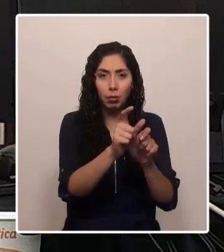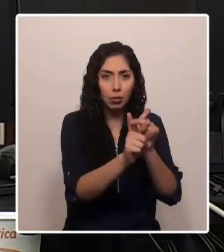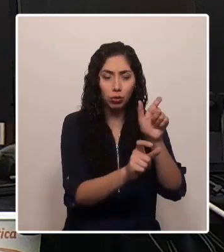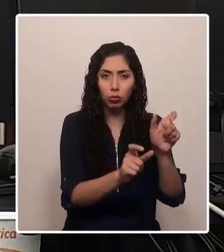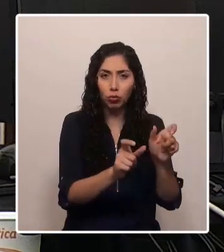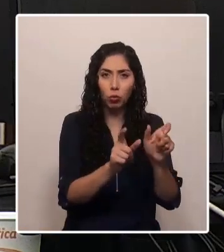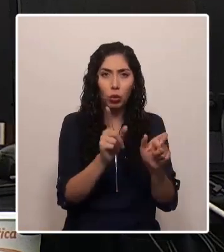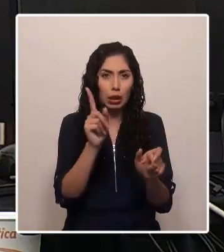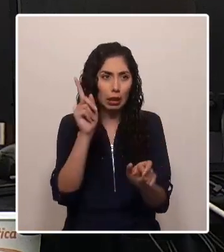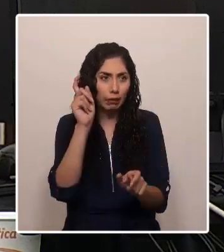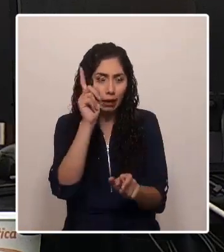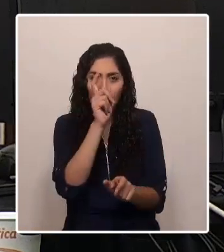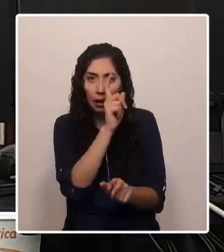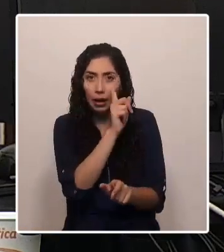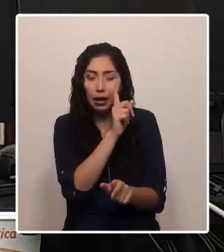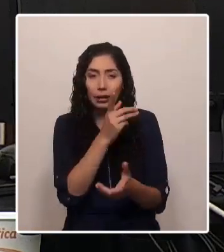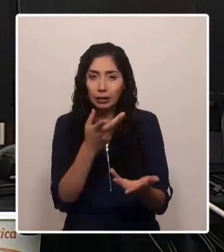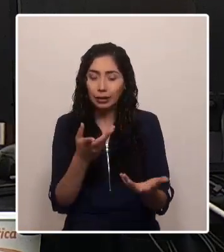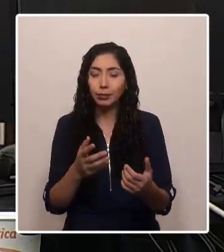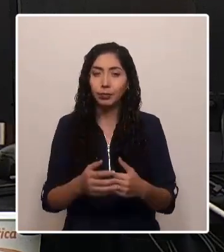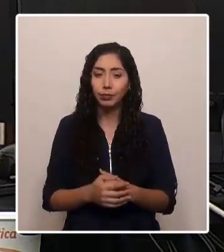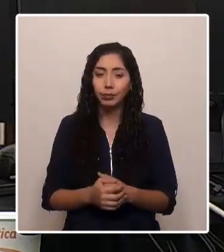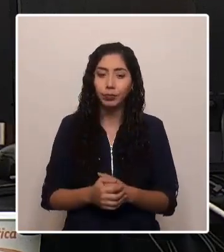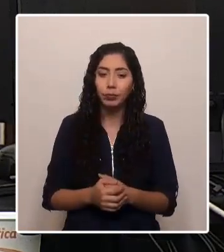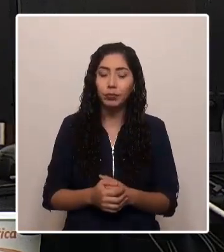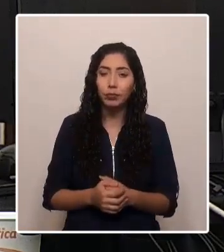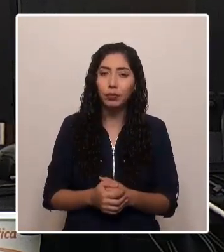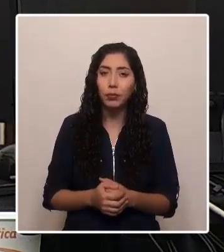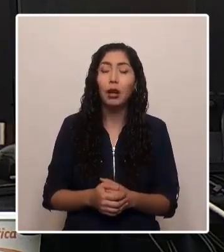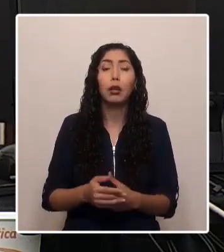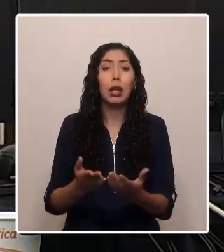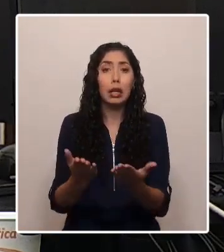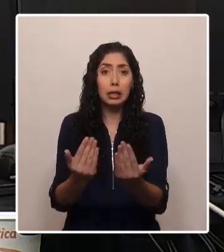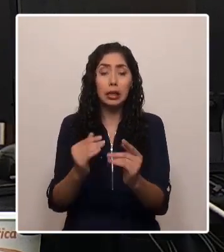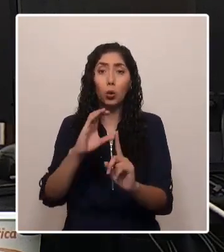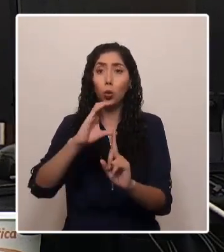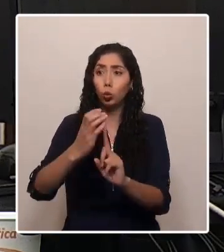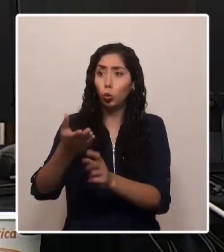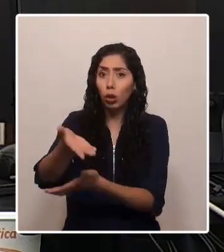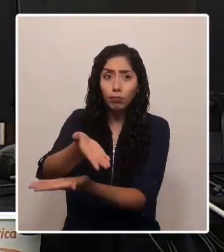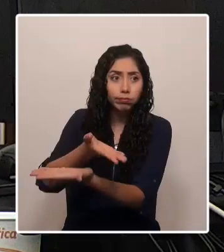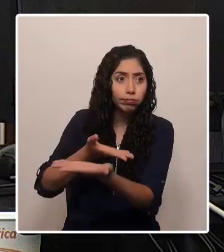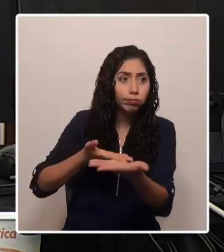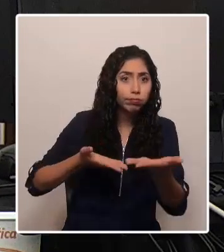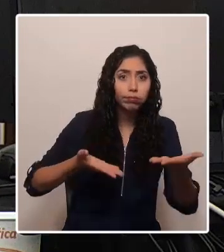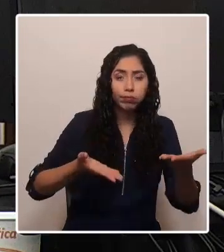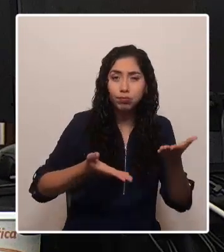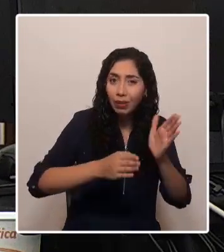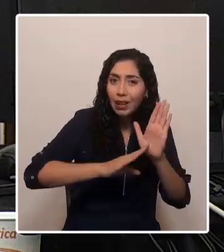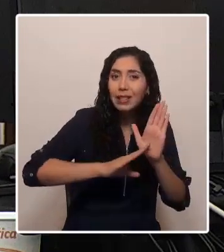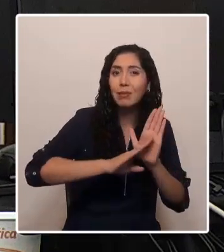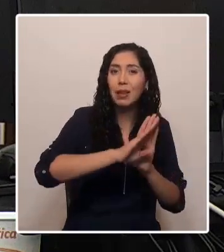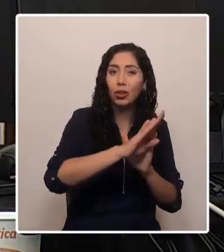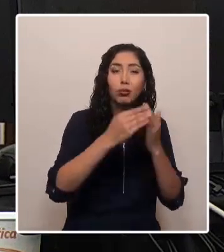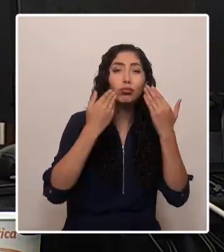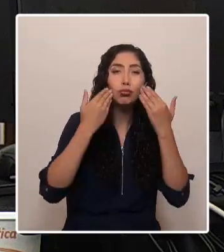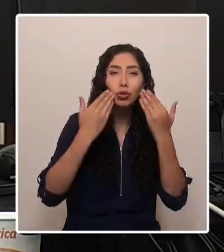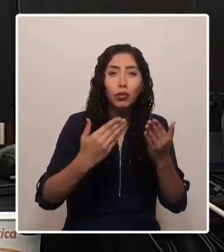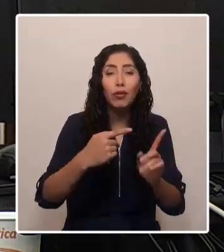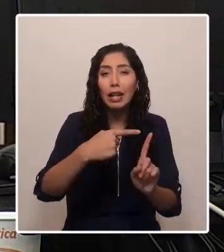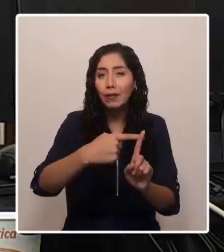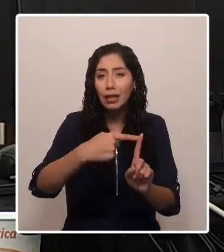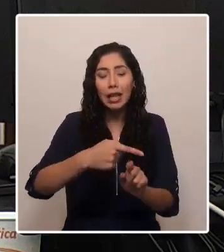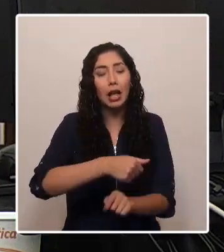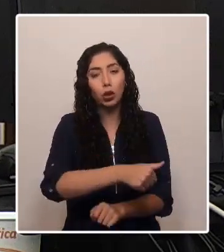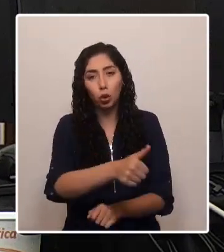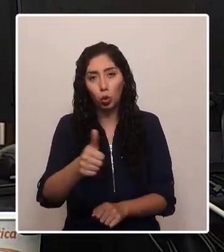aunque imperfectos, por lo que requieren del diálogo intercultural para su mutuo enriquecimiento, que beneficia a todos. En